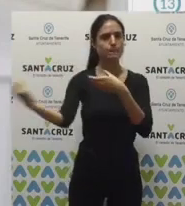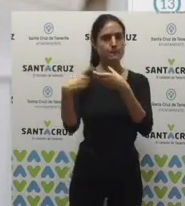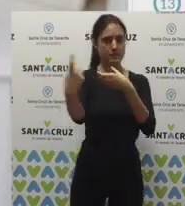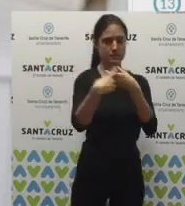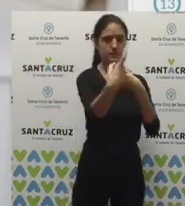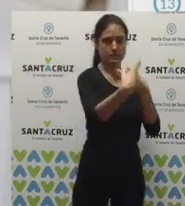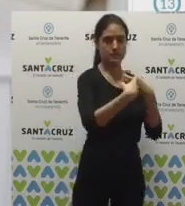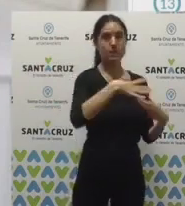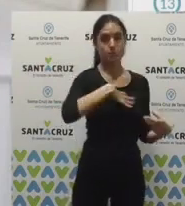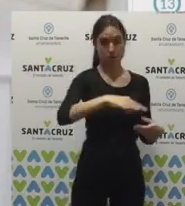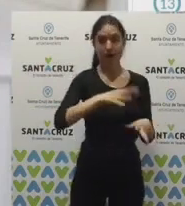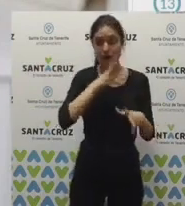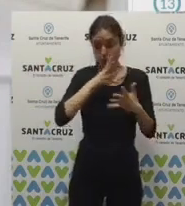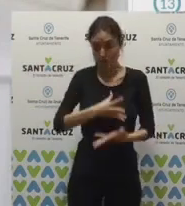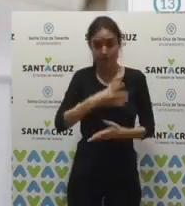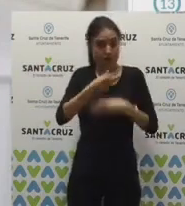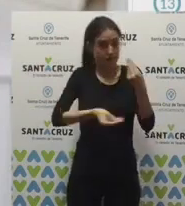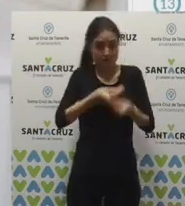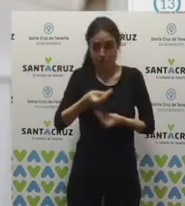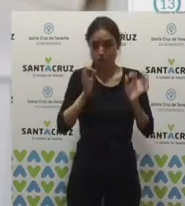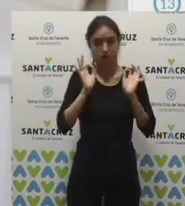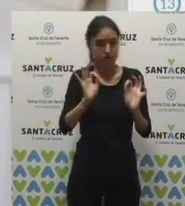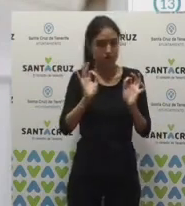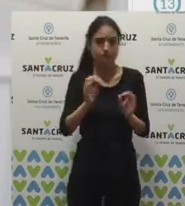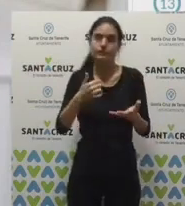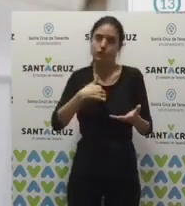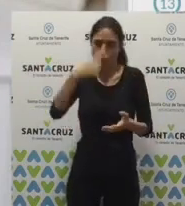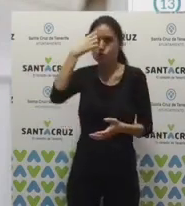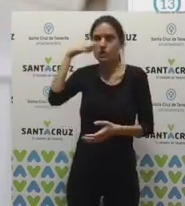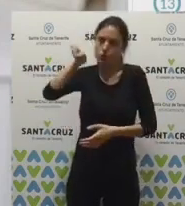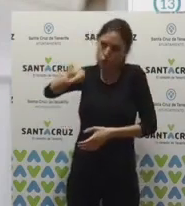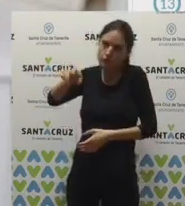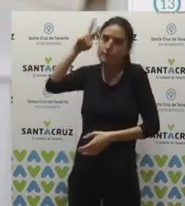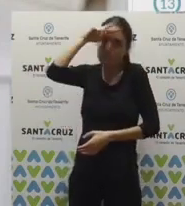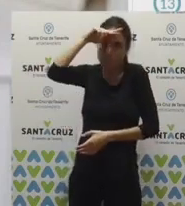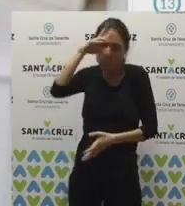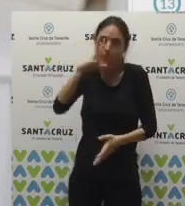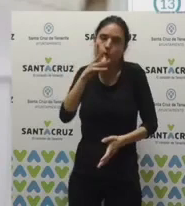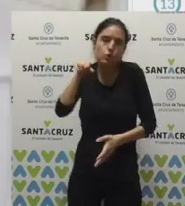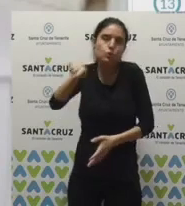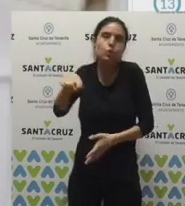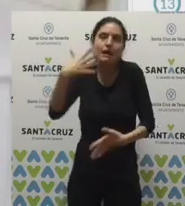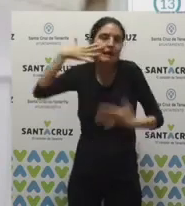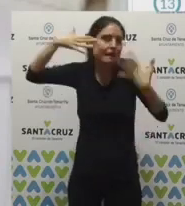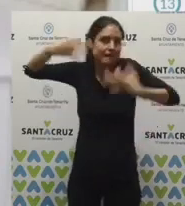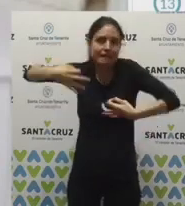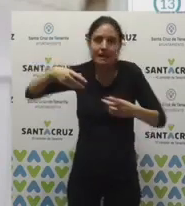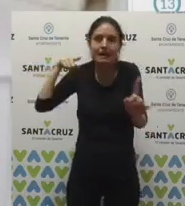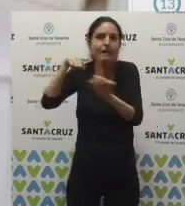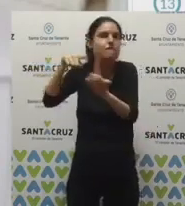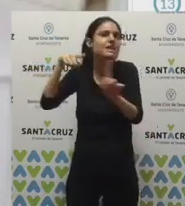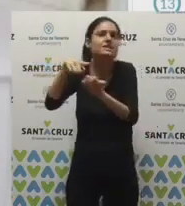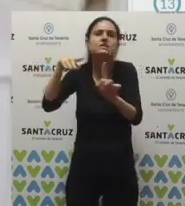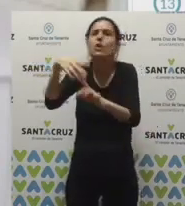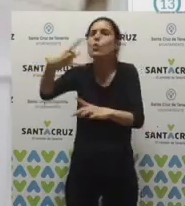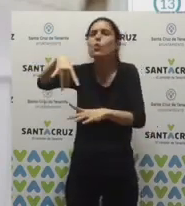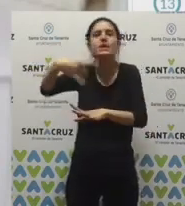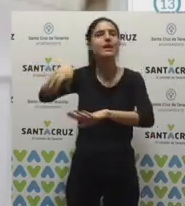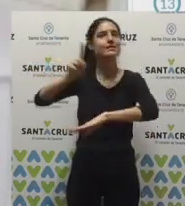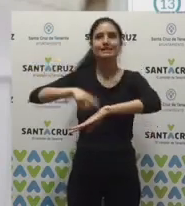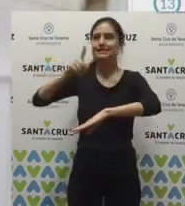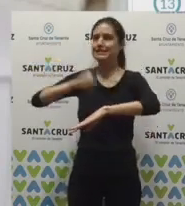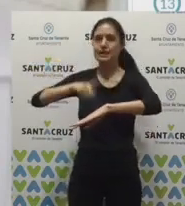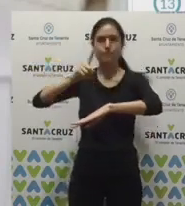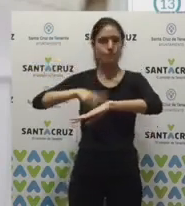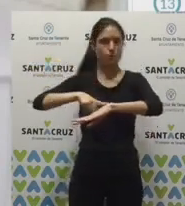en este momento entiendo su preocupación porque usted en realidad lo que tiene como referente son los tiempos que se toma su